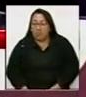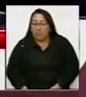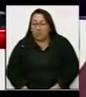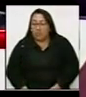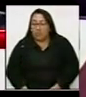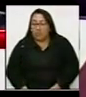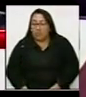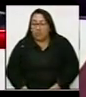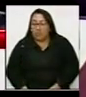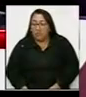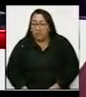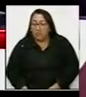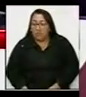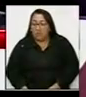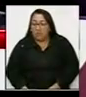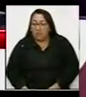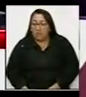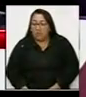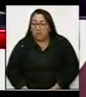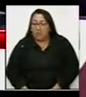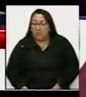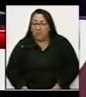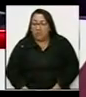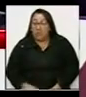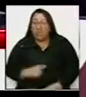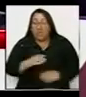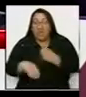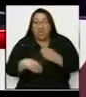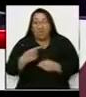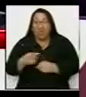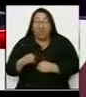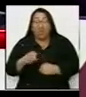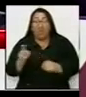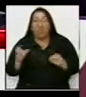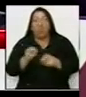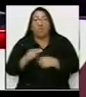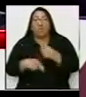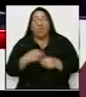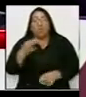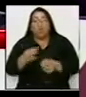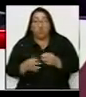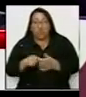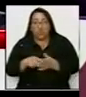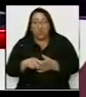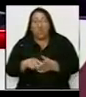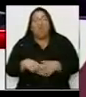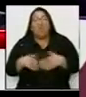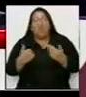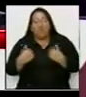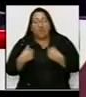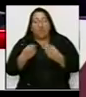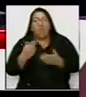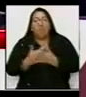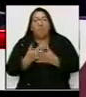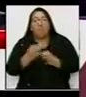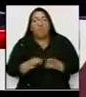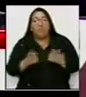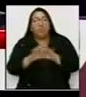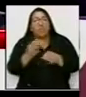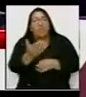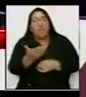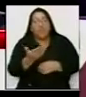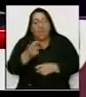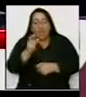debería plantear una excepción. Esto es que la renovación que realice la Junta Nacional de Justicia tenga como requisito mínimo